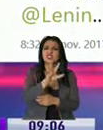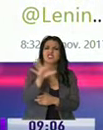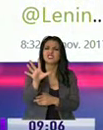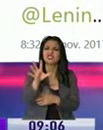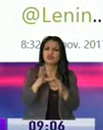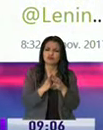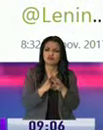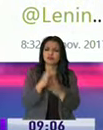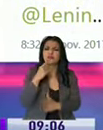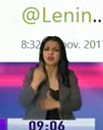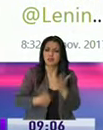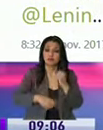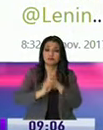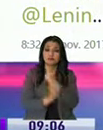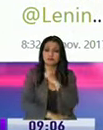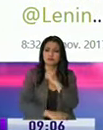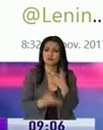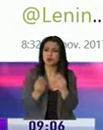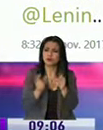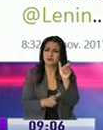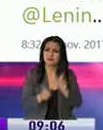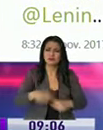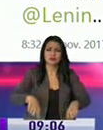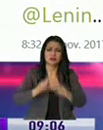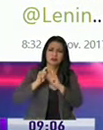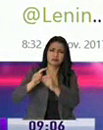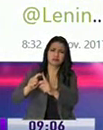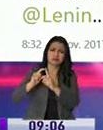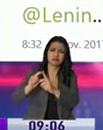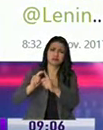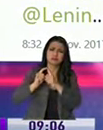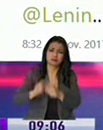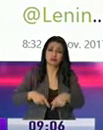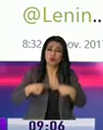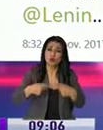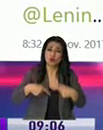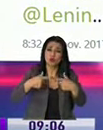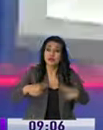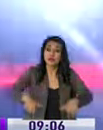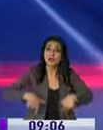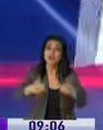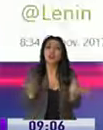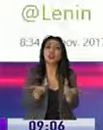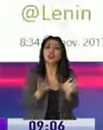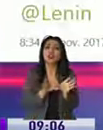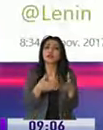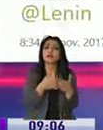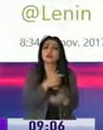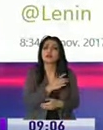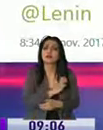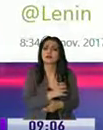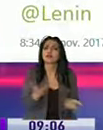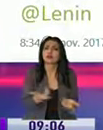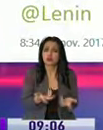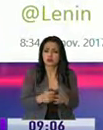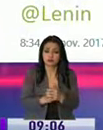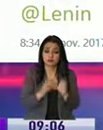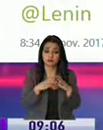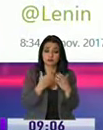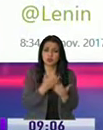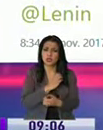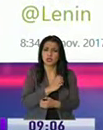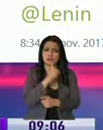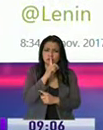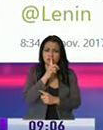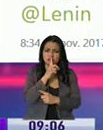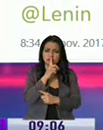35 países para sancionar a tanto militante insultador que día a día ofendía a Lenin? ¿Y la tan callada comisión de ética por